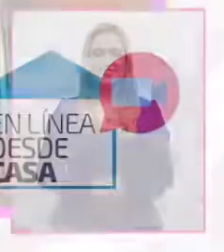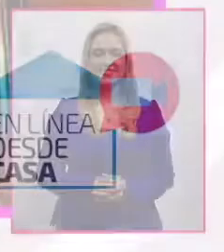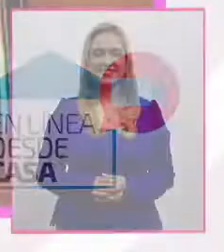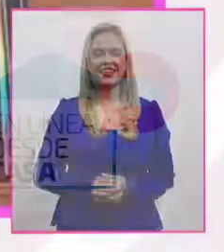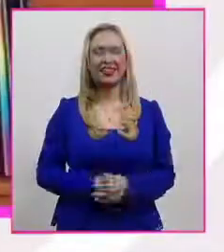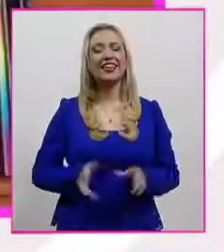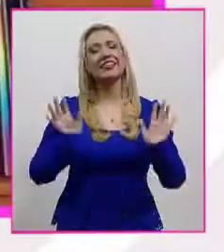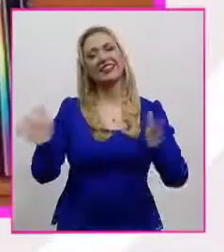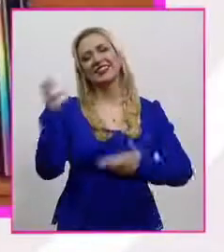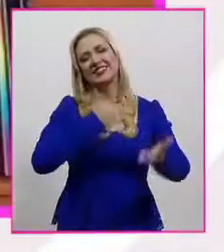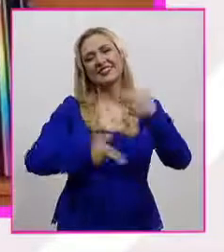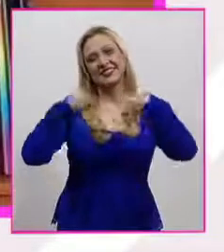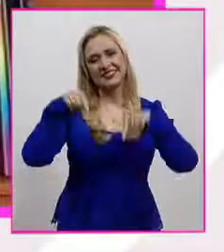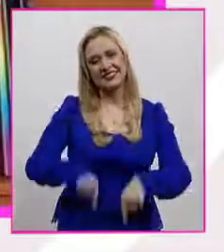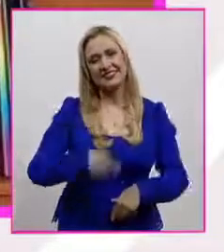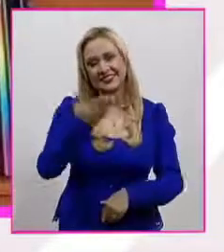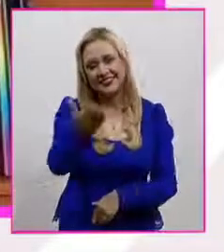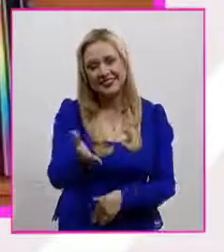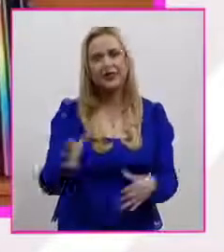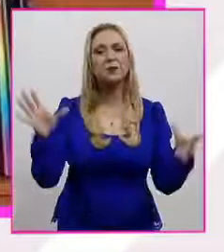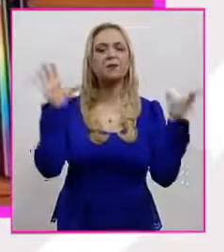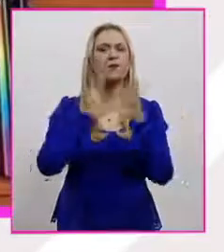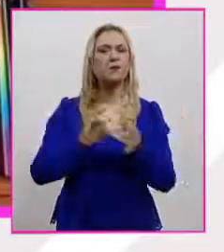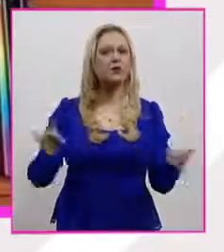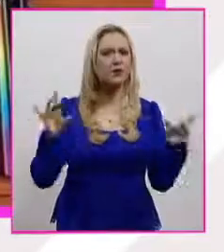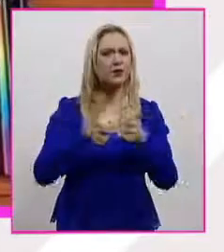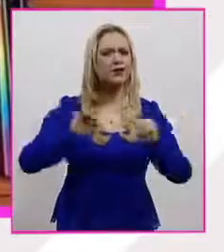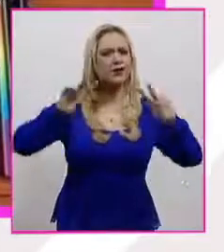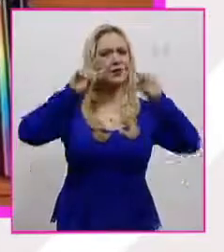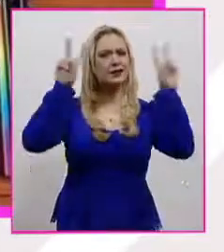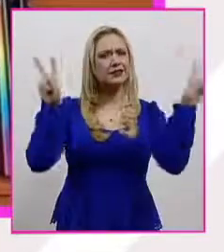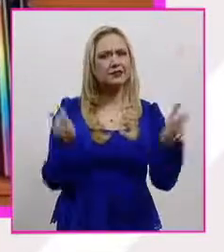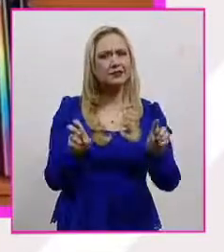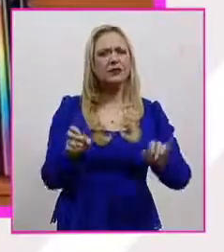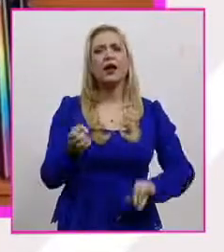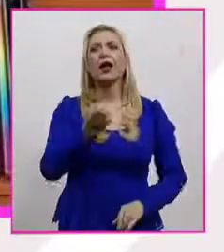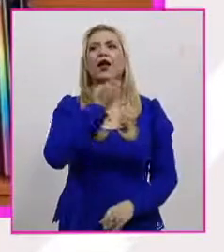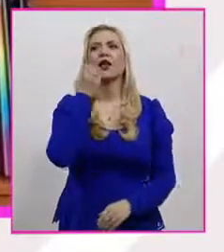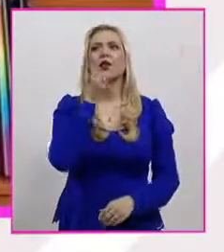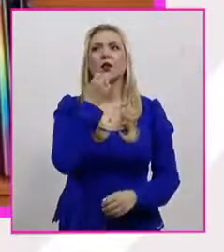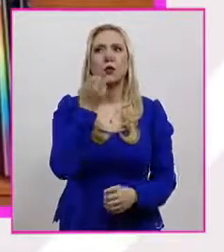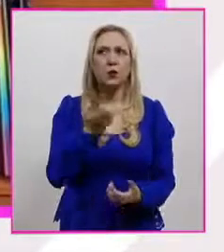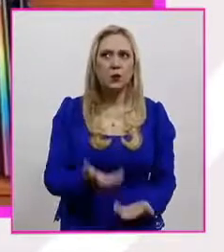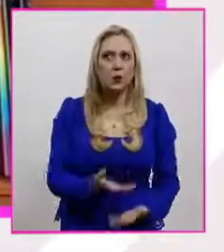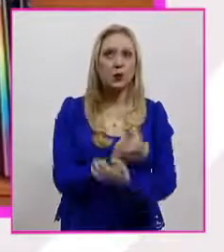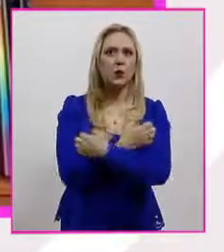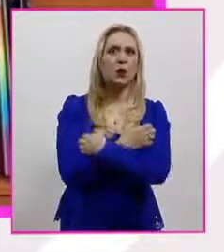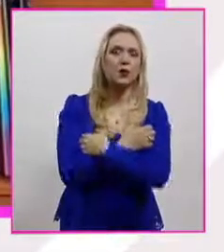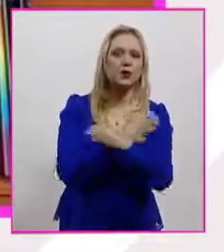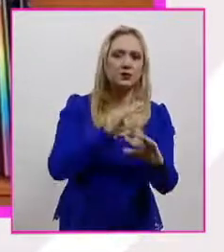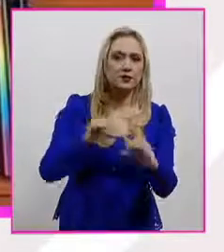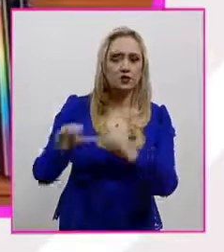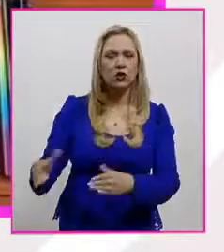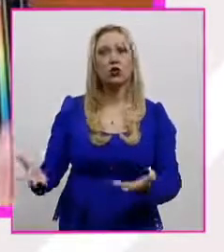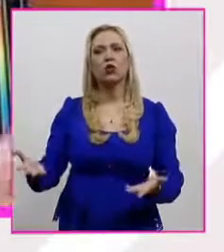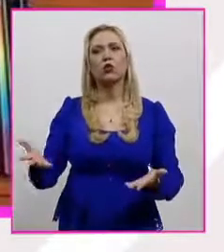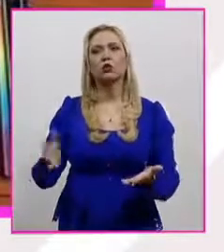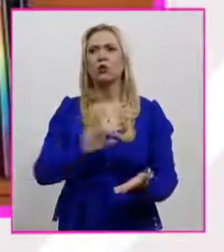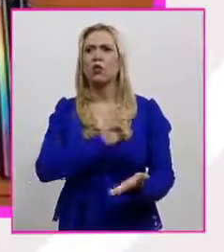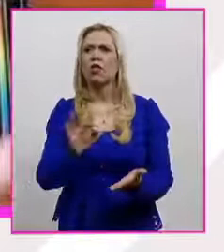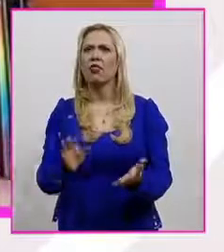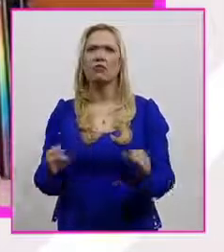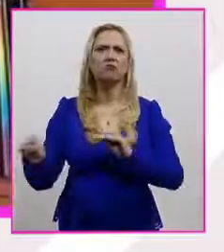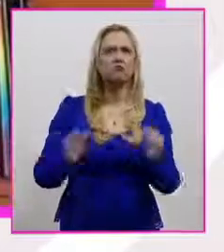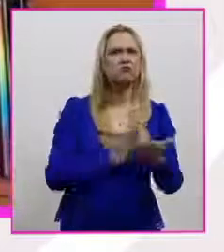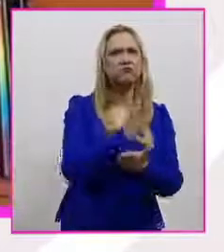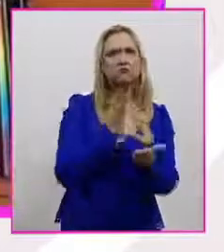Pues estamos de vuelta aquí en Espacio Diverso y estamos hablando sobre educación, movilidad social y racismo. Y justo nos quedábamos en el